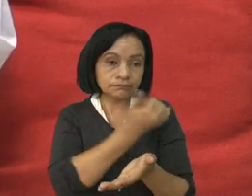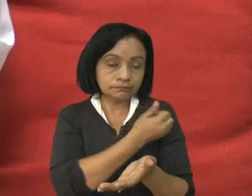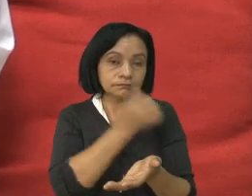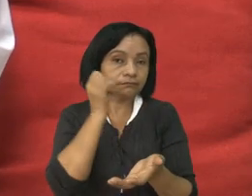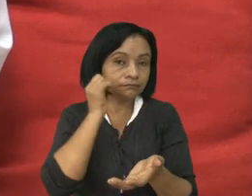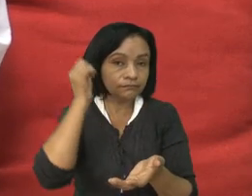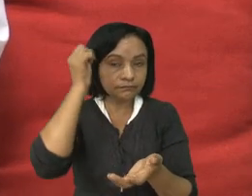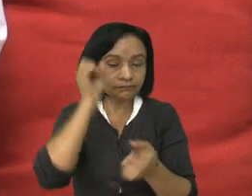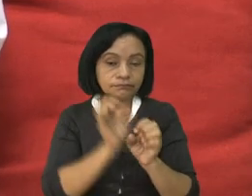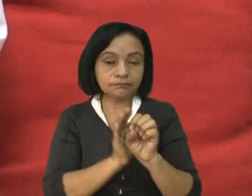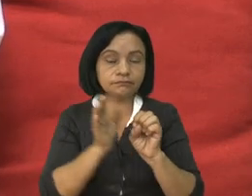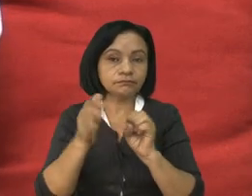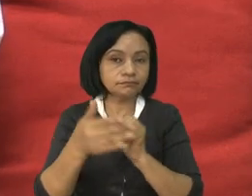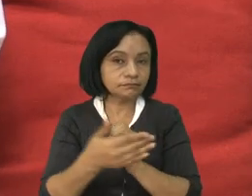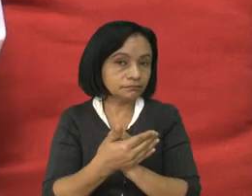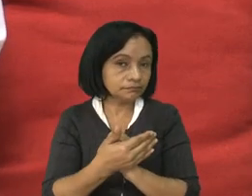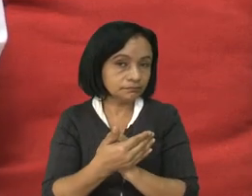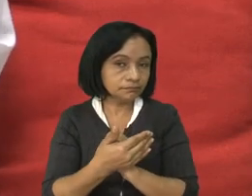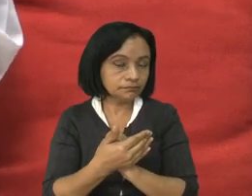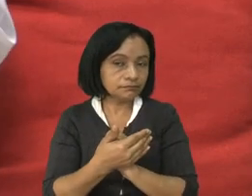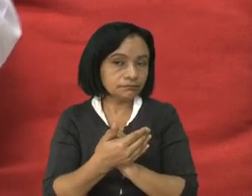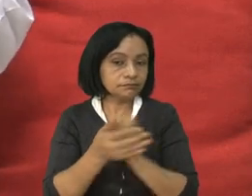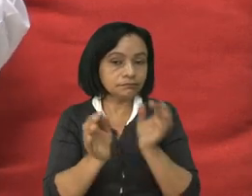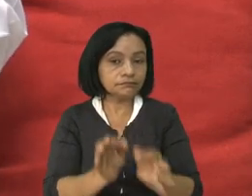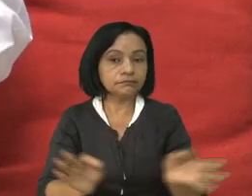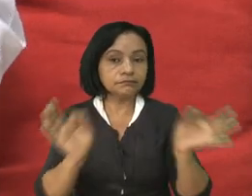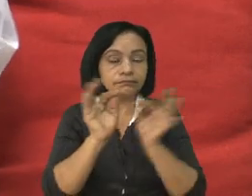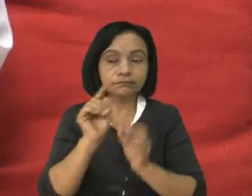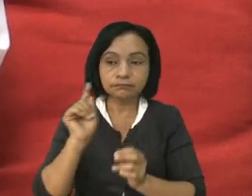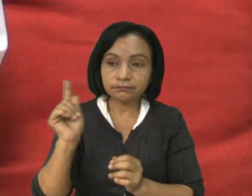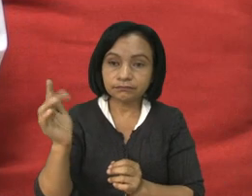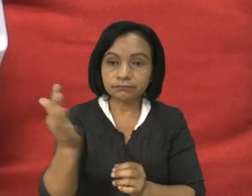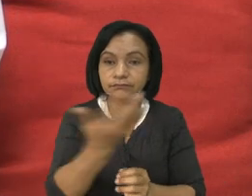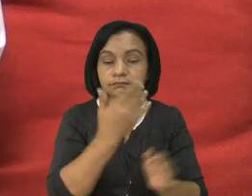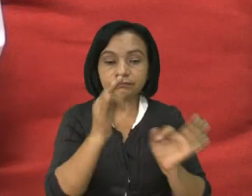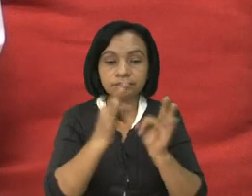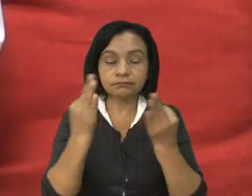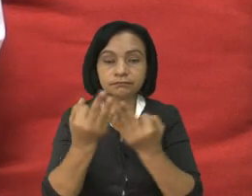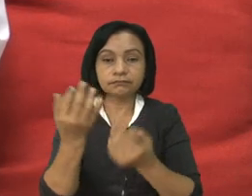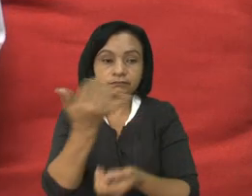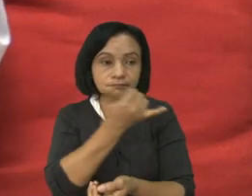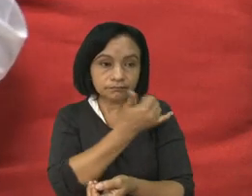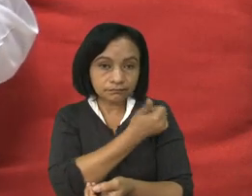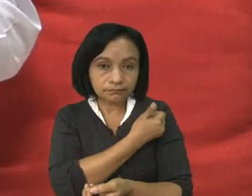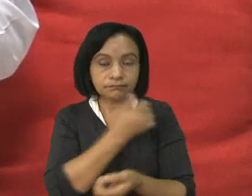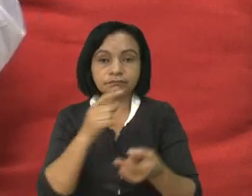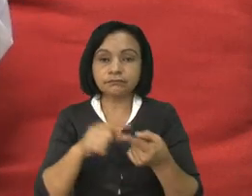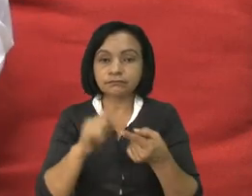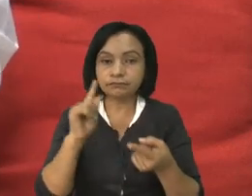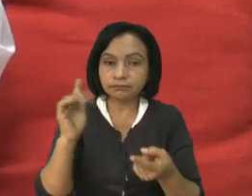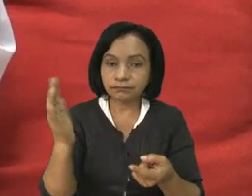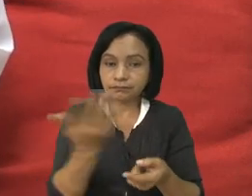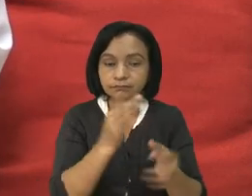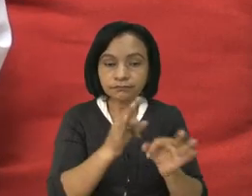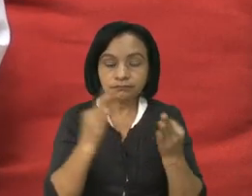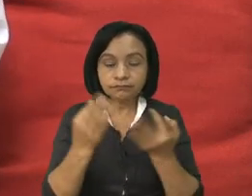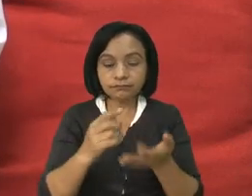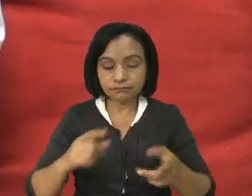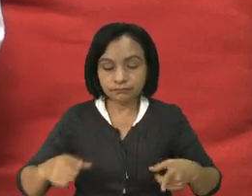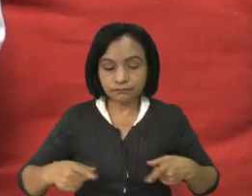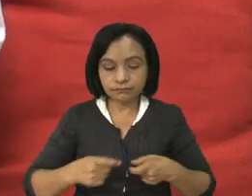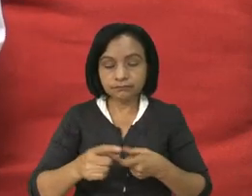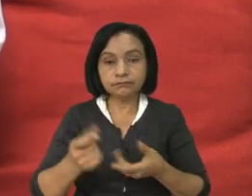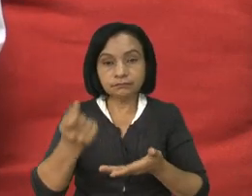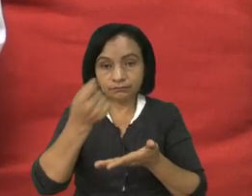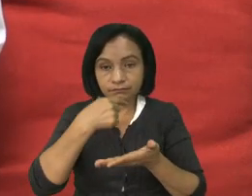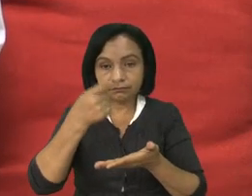con esto de COVID. No, lo ideal es que toda la familia esté vacunada, toda la familia esté desparasitada, porque